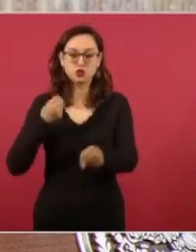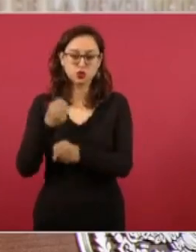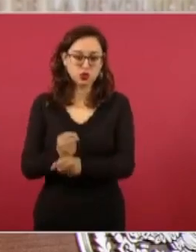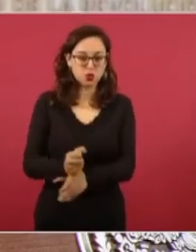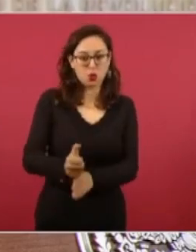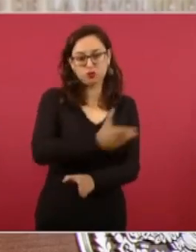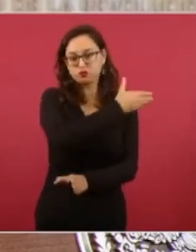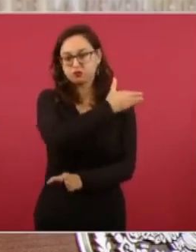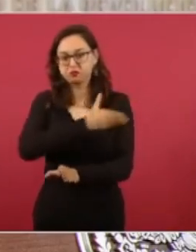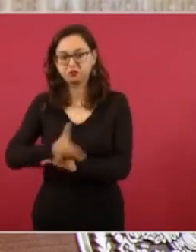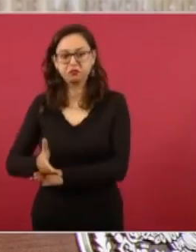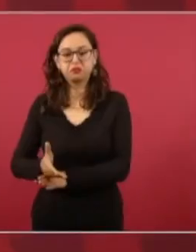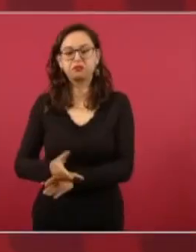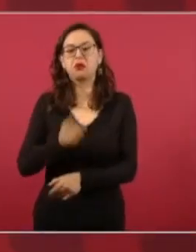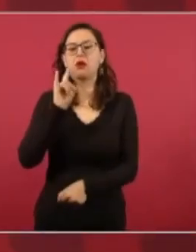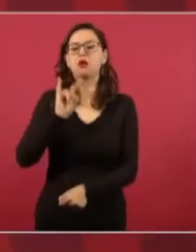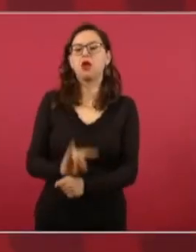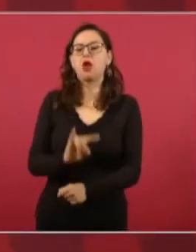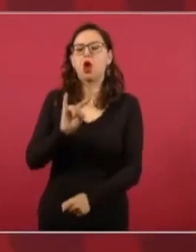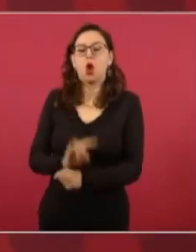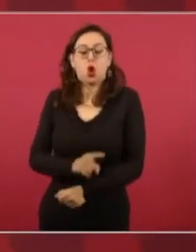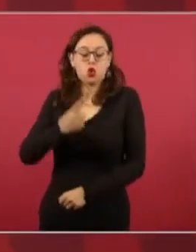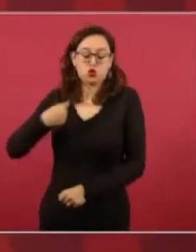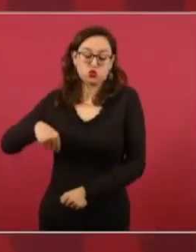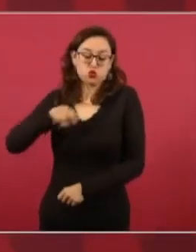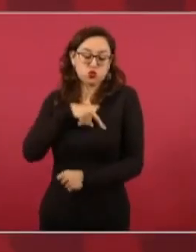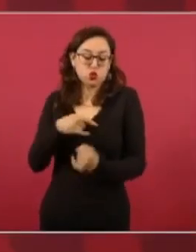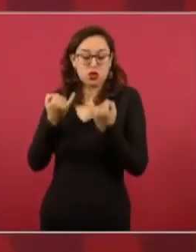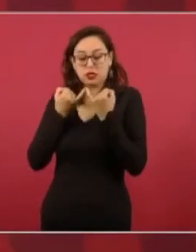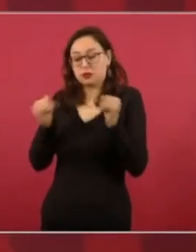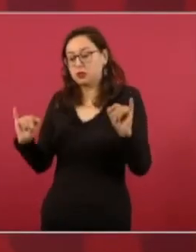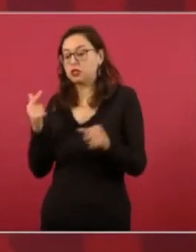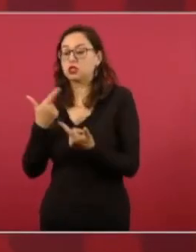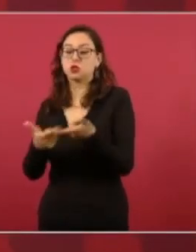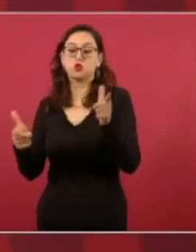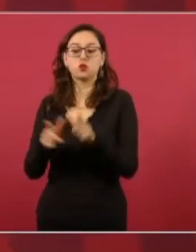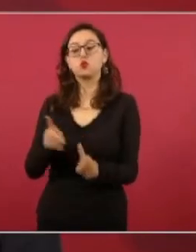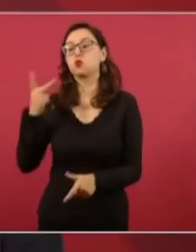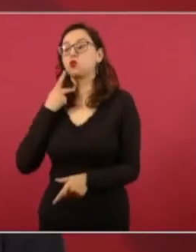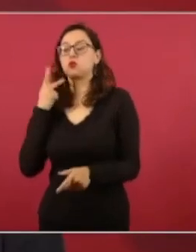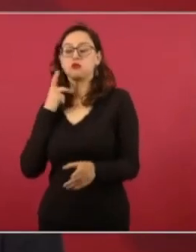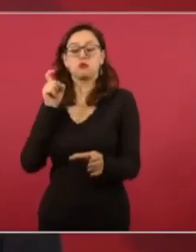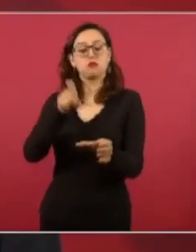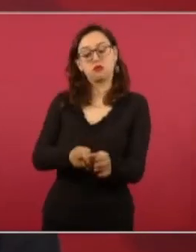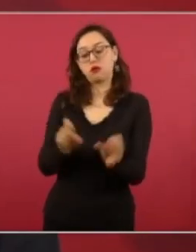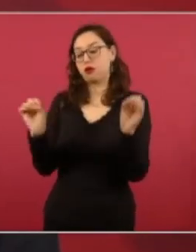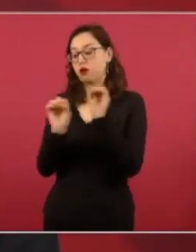que eran de la sociedad civil, que no tenían partido.